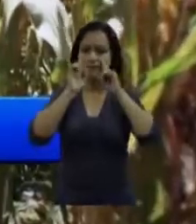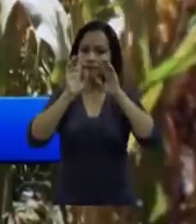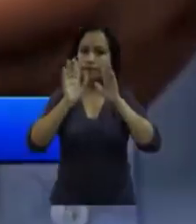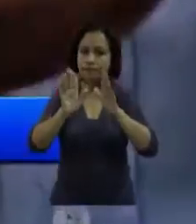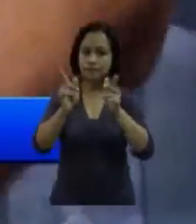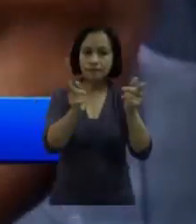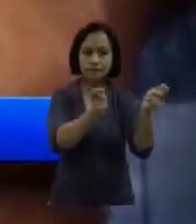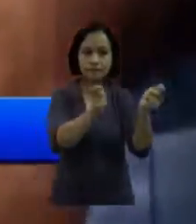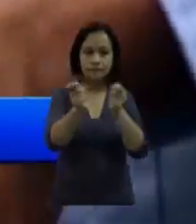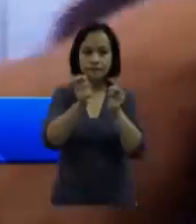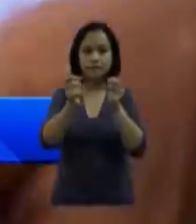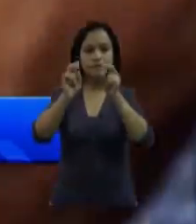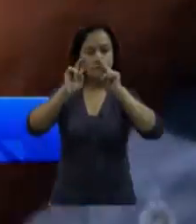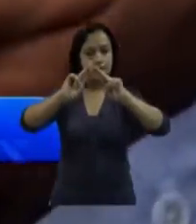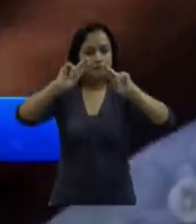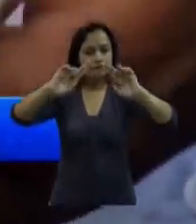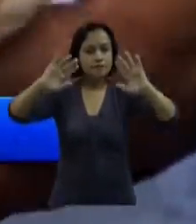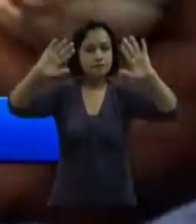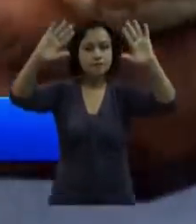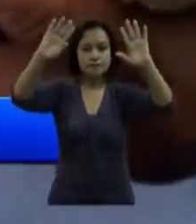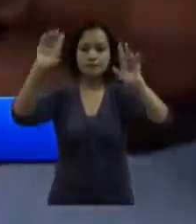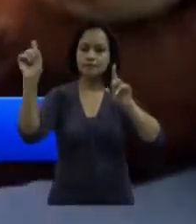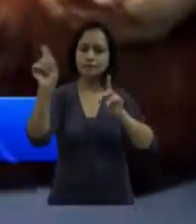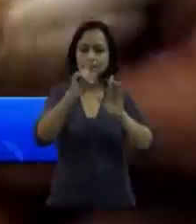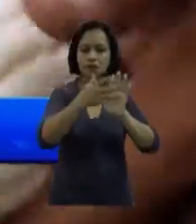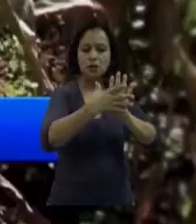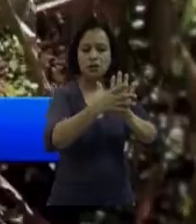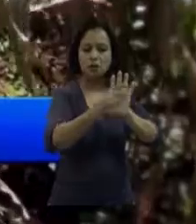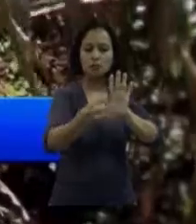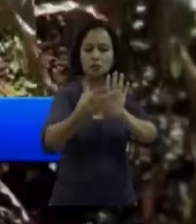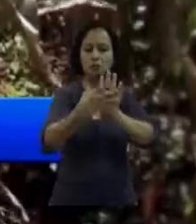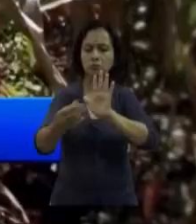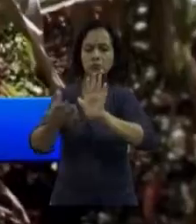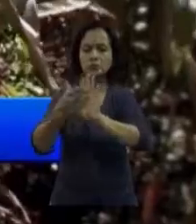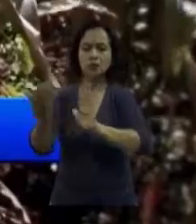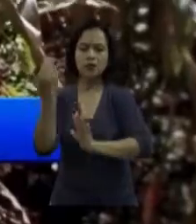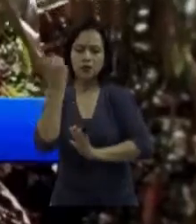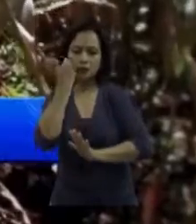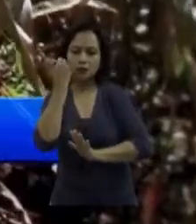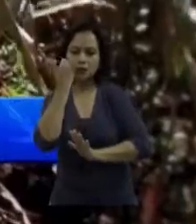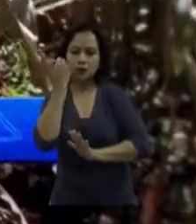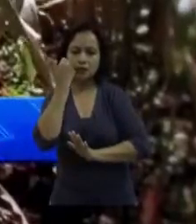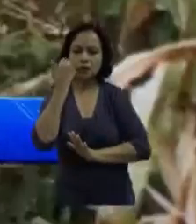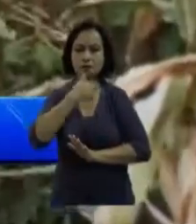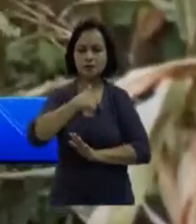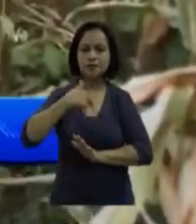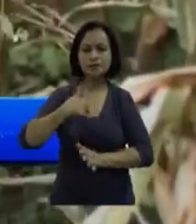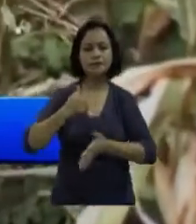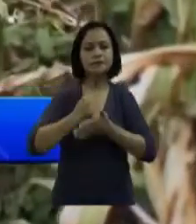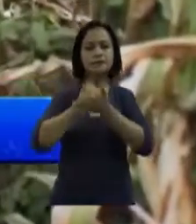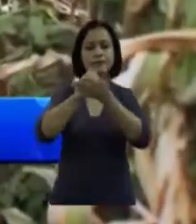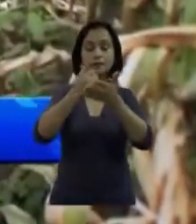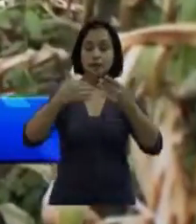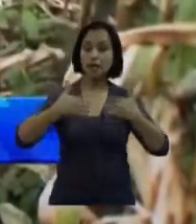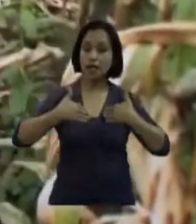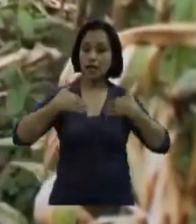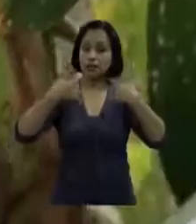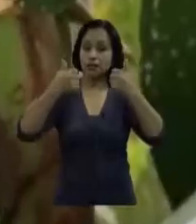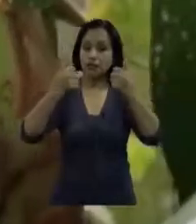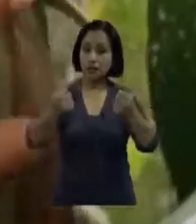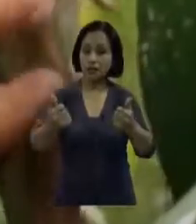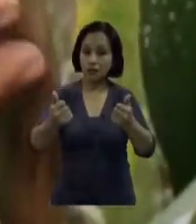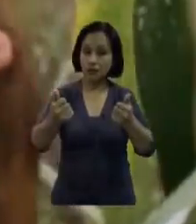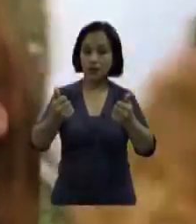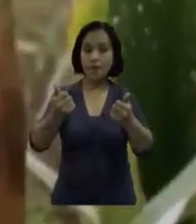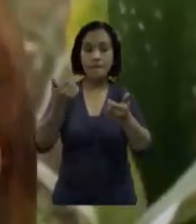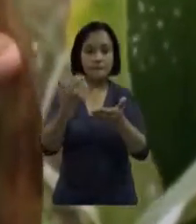también conservar y preservar nuestro medio ambiente, evitando la contaminación, porque eso nos va a repercutir en la